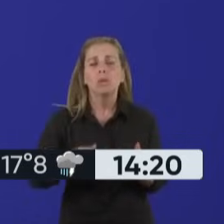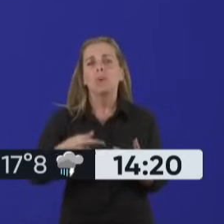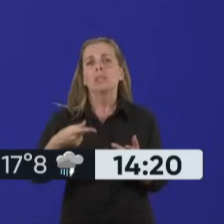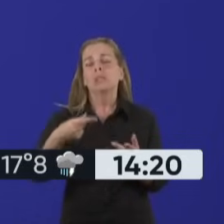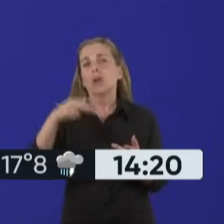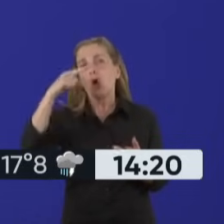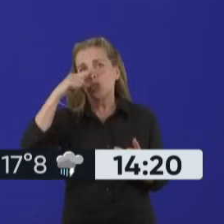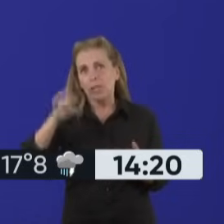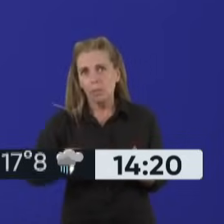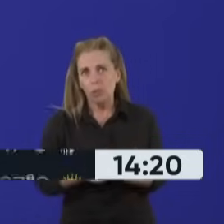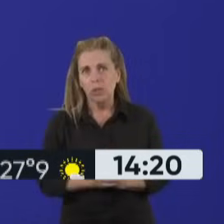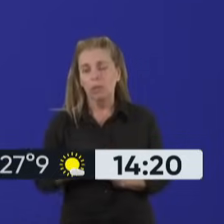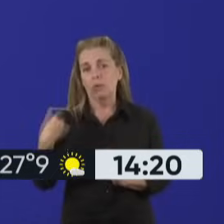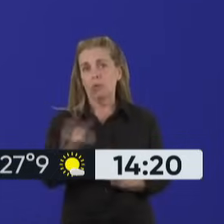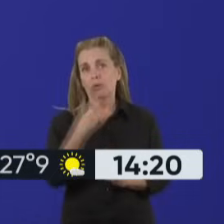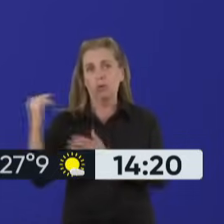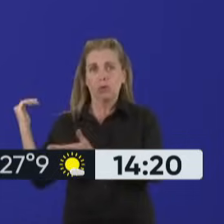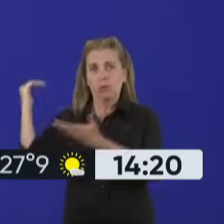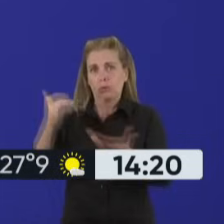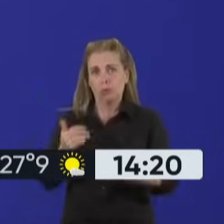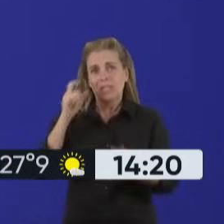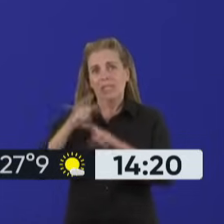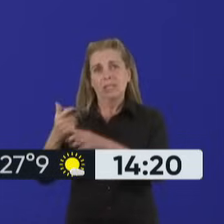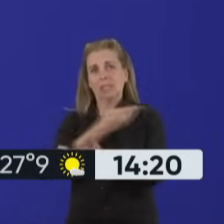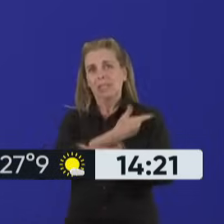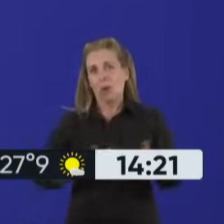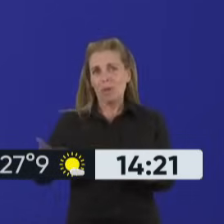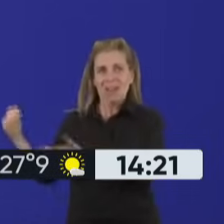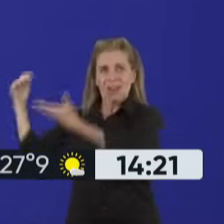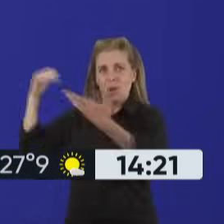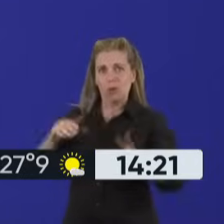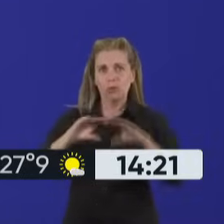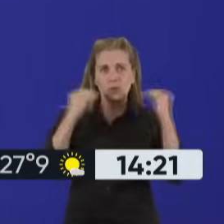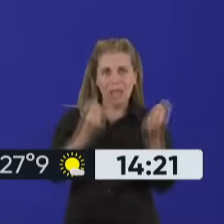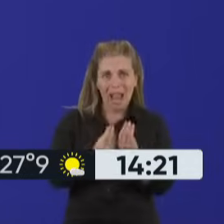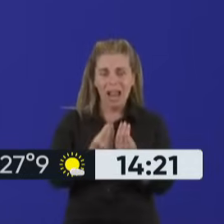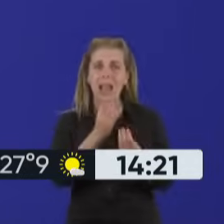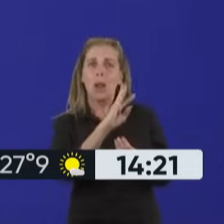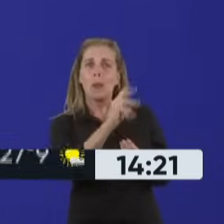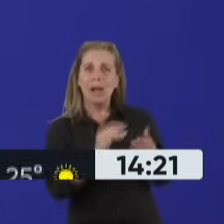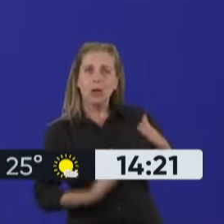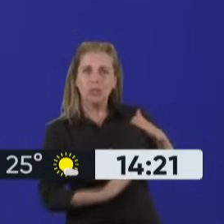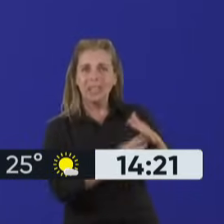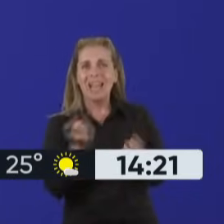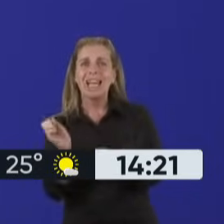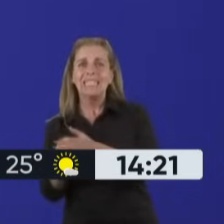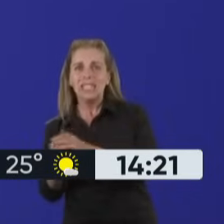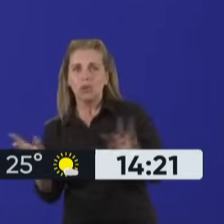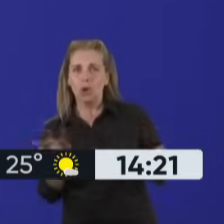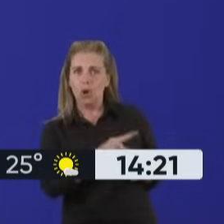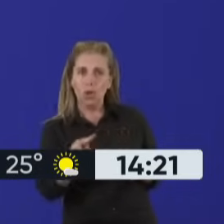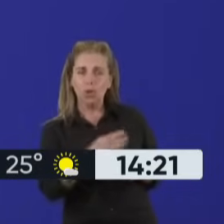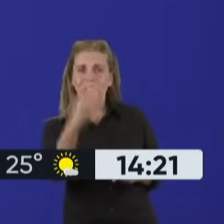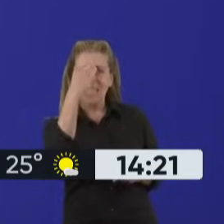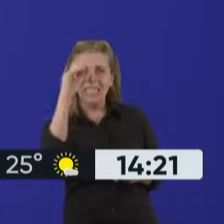Bueno, nosotros recibimos 15 de déficit fiscal entre el Tesoro y el Banco Central, que era,